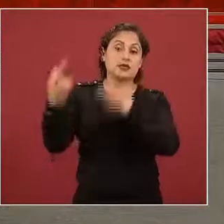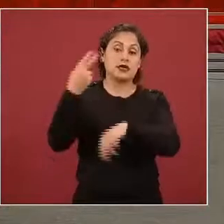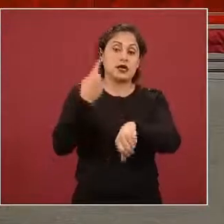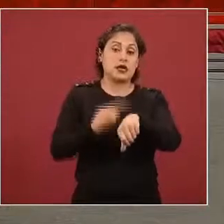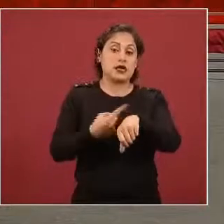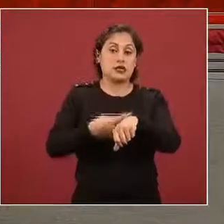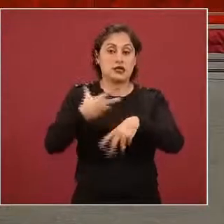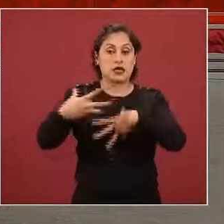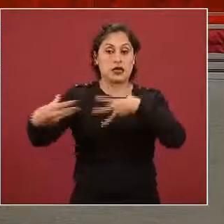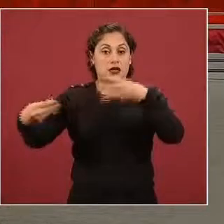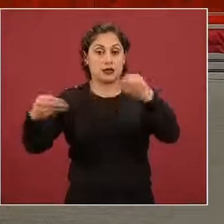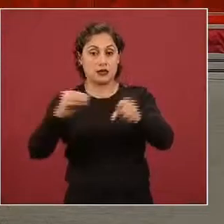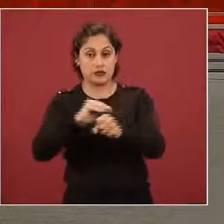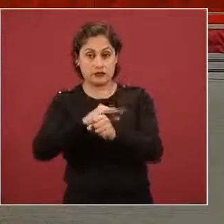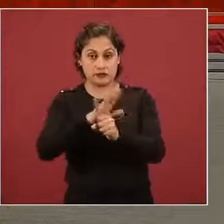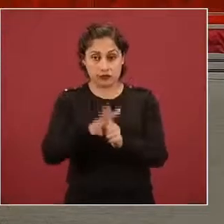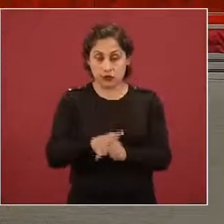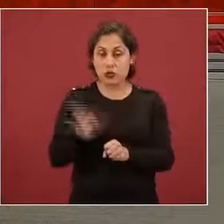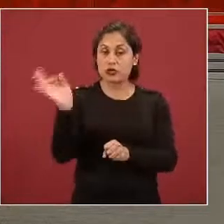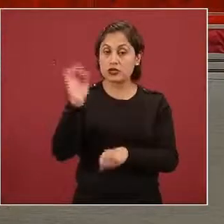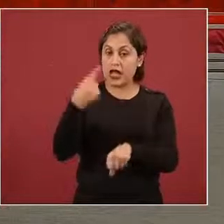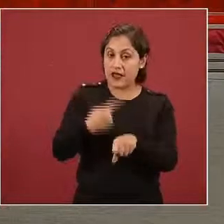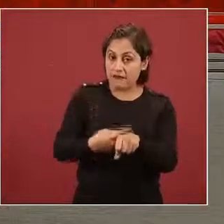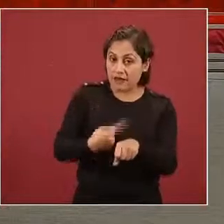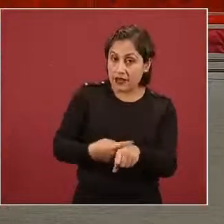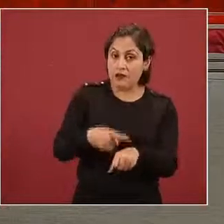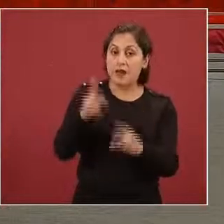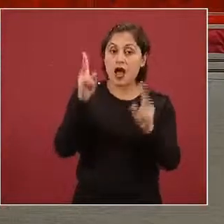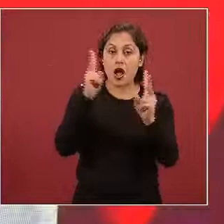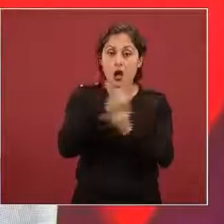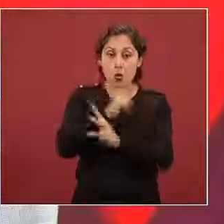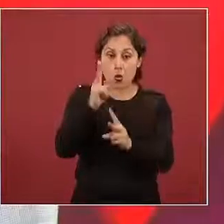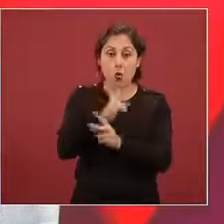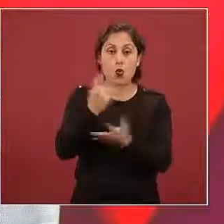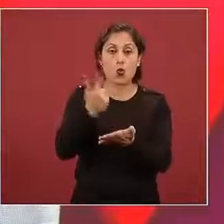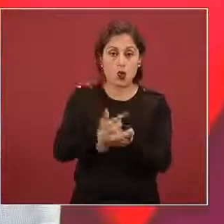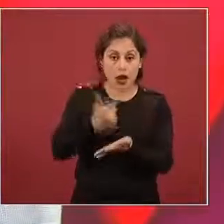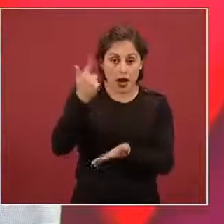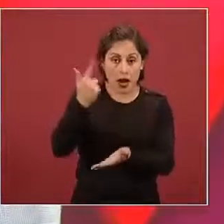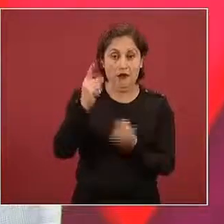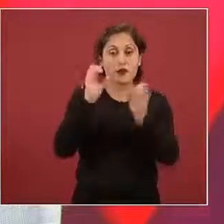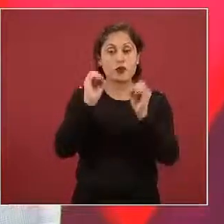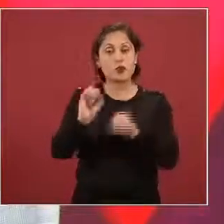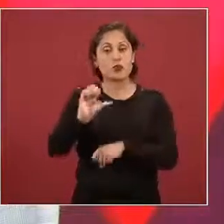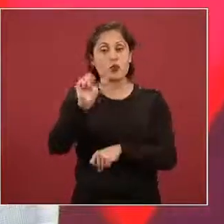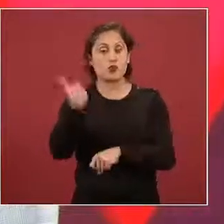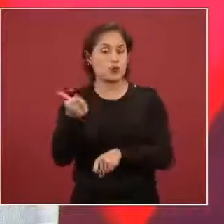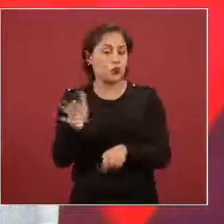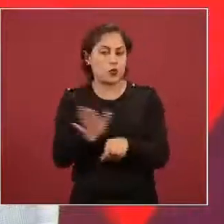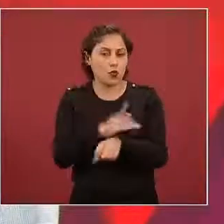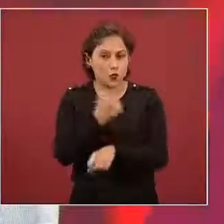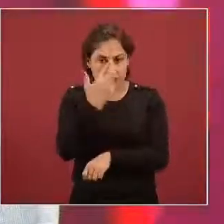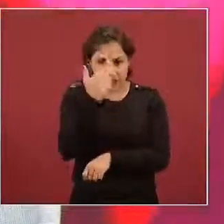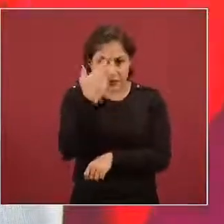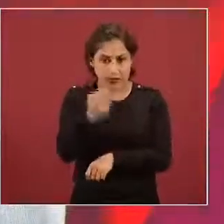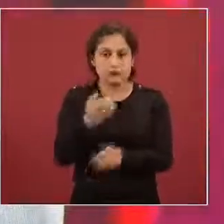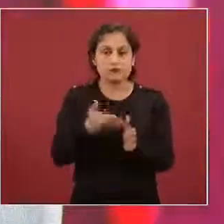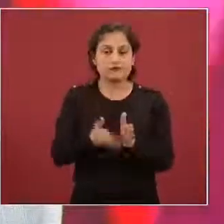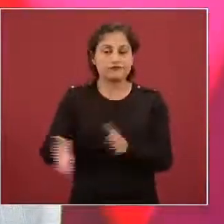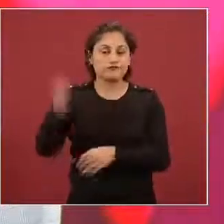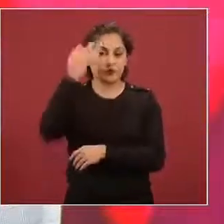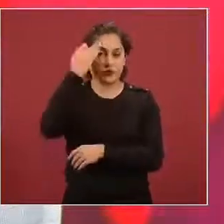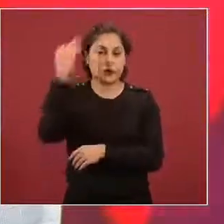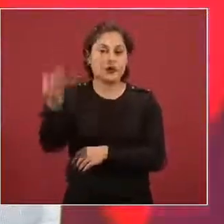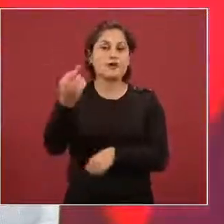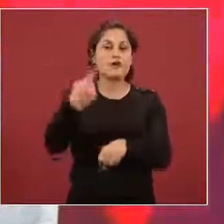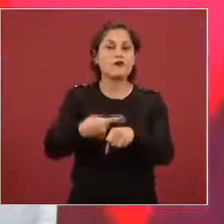hospitalización por padecimientos respiratorios agudos. En primer lugar, porque viene la temporada de influenza, es